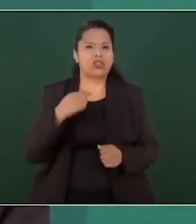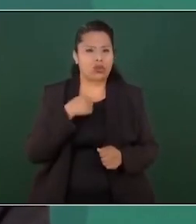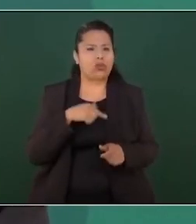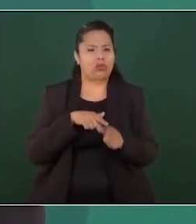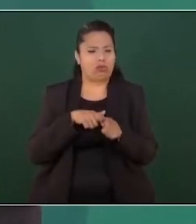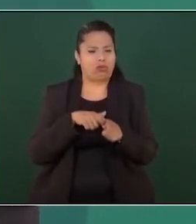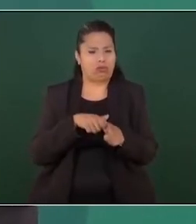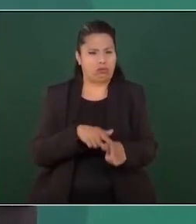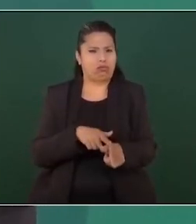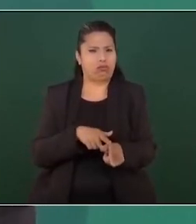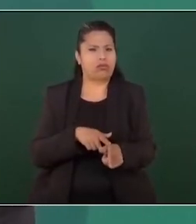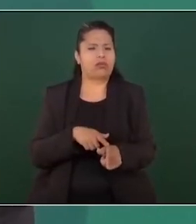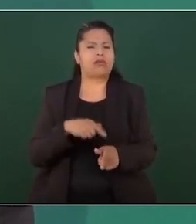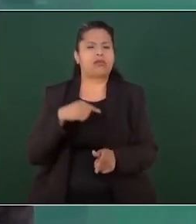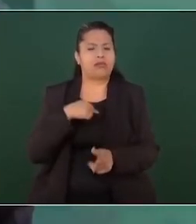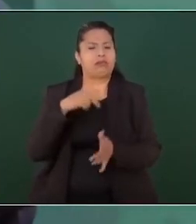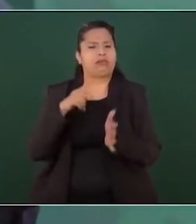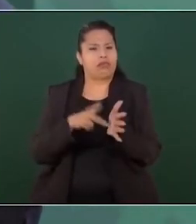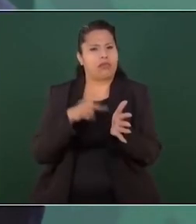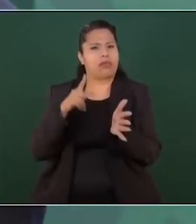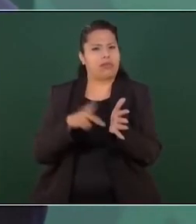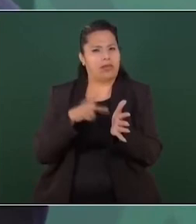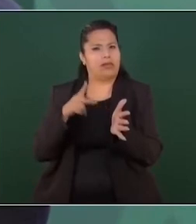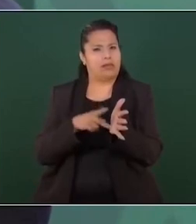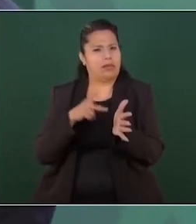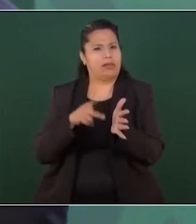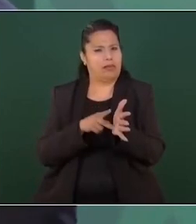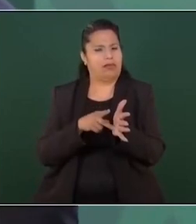seguir repitiendo.